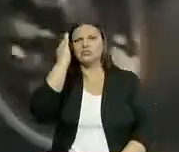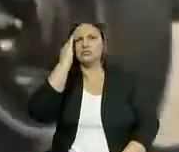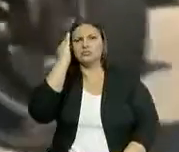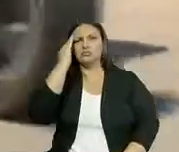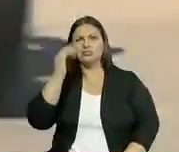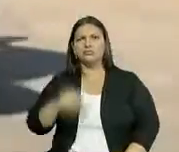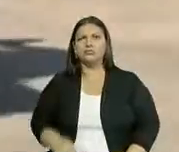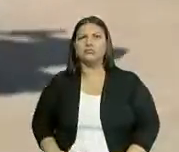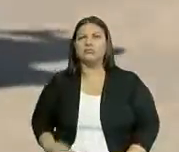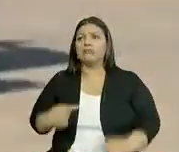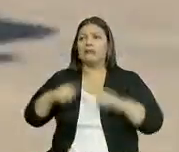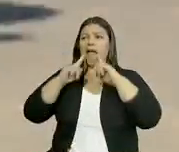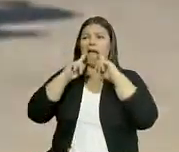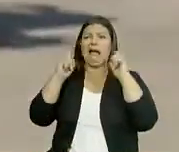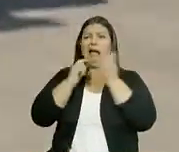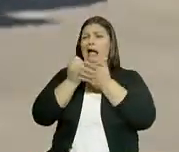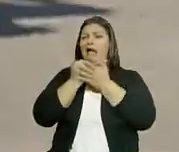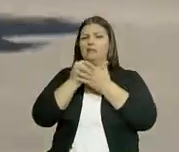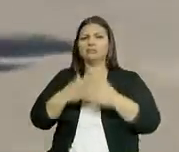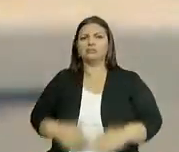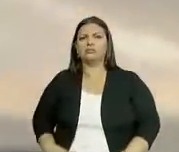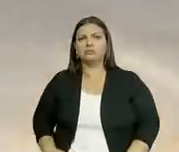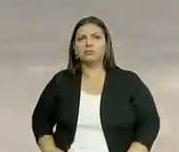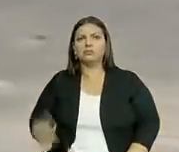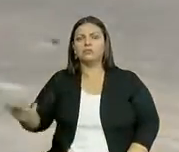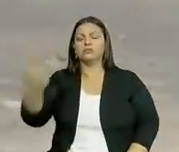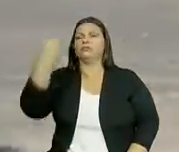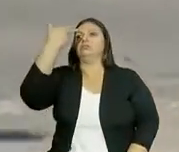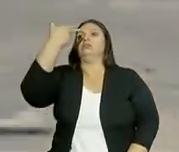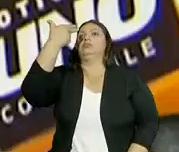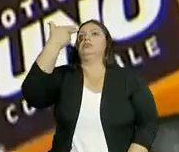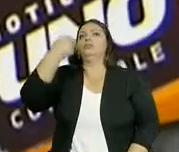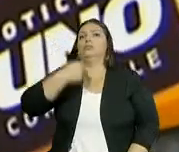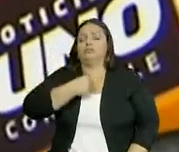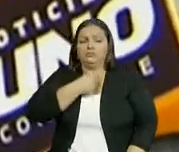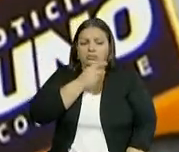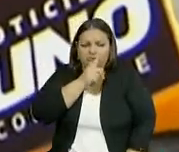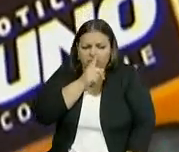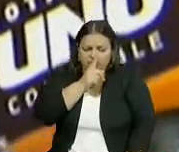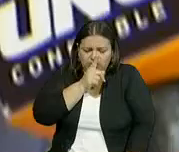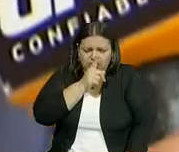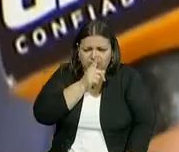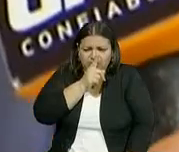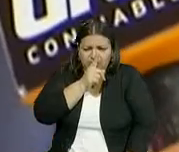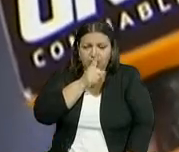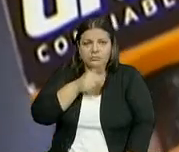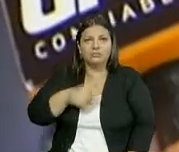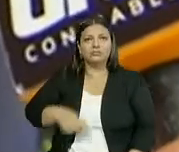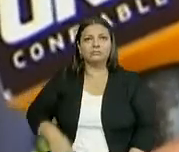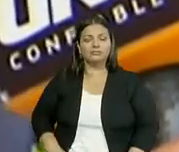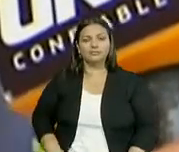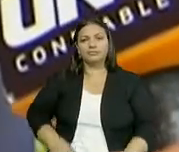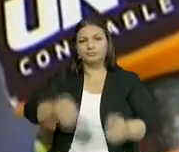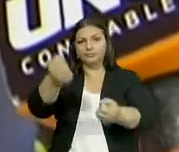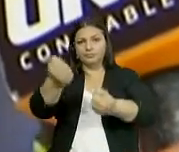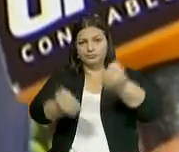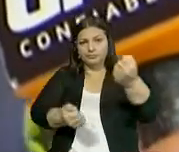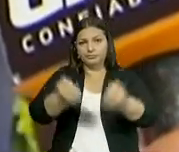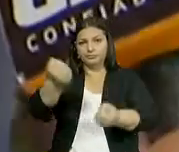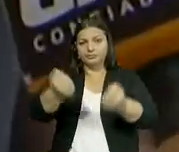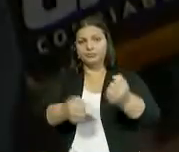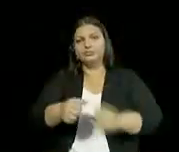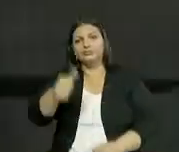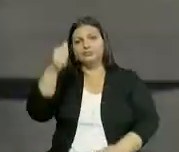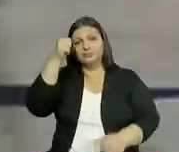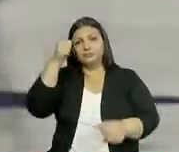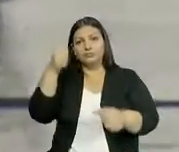puede gritar, ¿quién lo auxilia? Porque esos tipos le sacan revólver en las madrugadas. Tres vehículos que se le han robado las memorias de los carros en lo que va